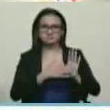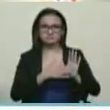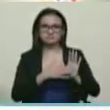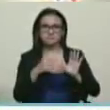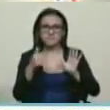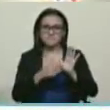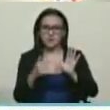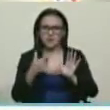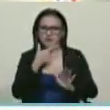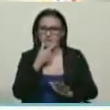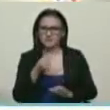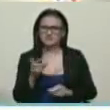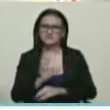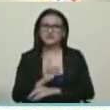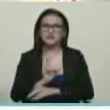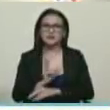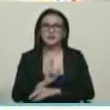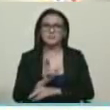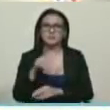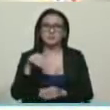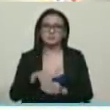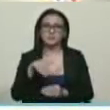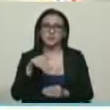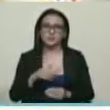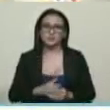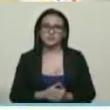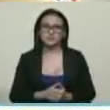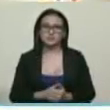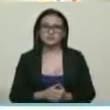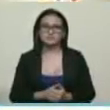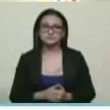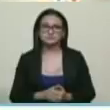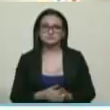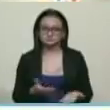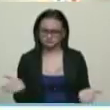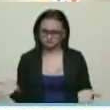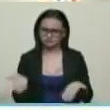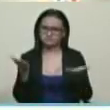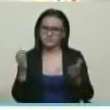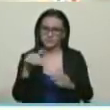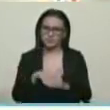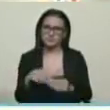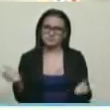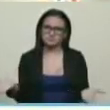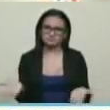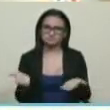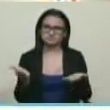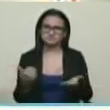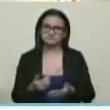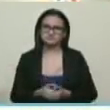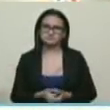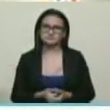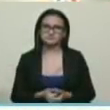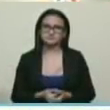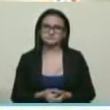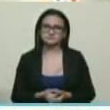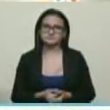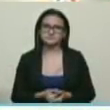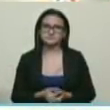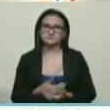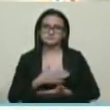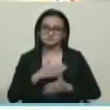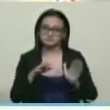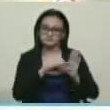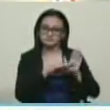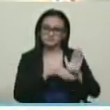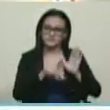así, rapidísimo votar. Así que salgan y vayan a votar, como siempre, que aquí tenemos las